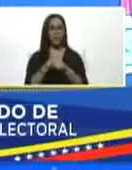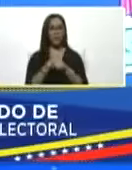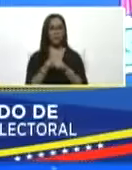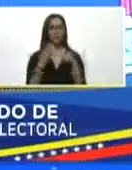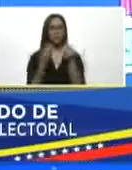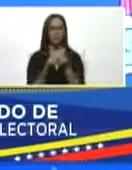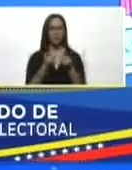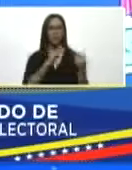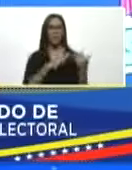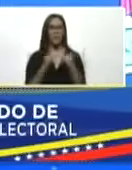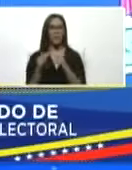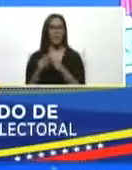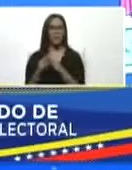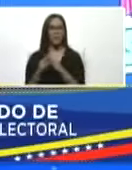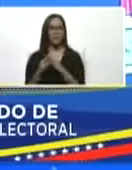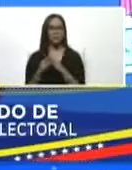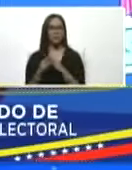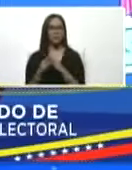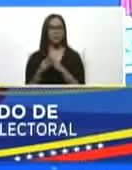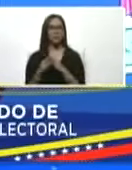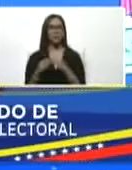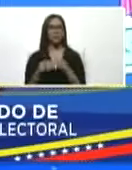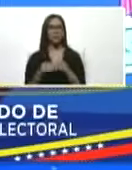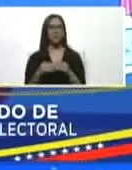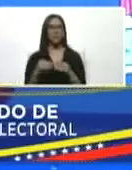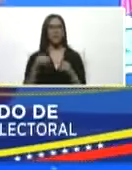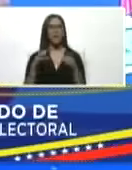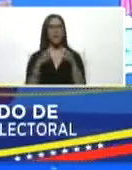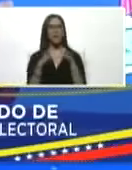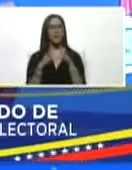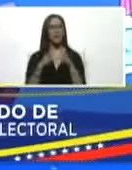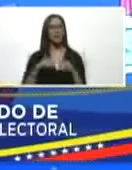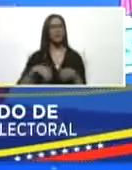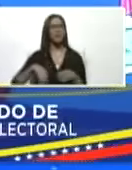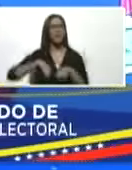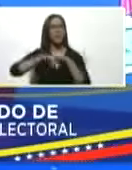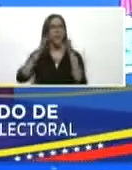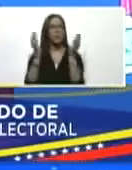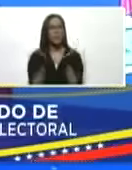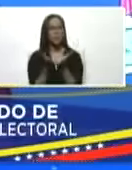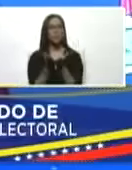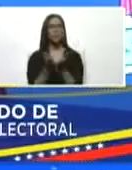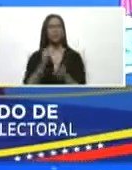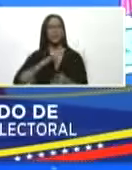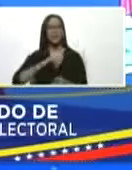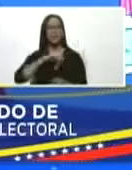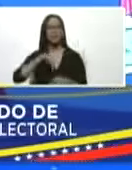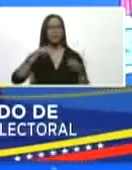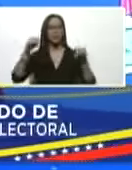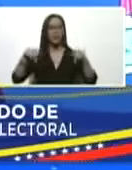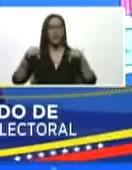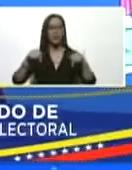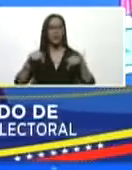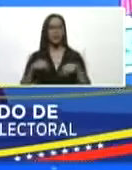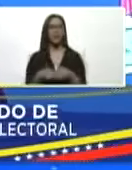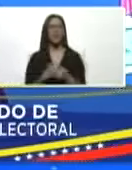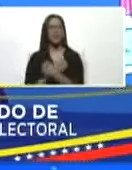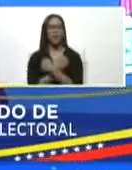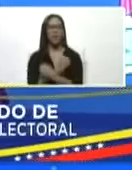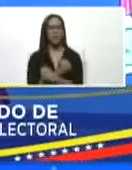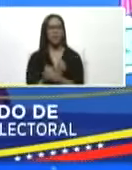comunidades de compatriotas del mundo que están con nosotros aquí y que los